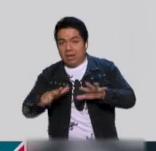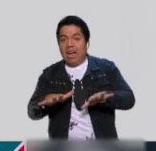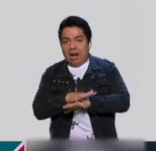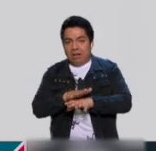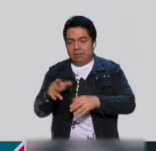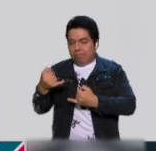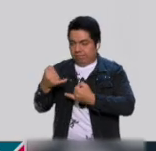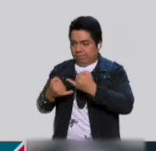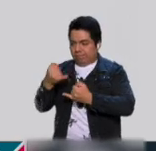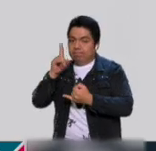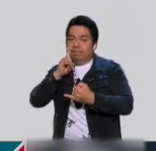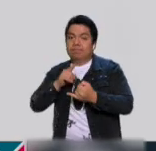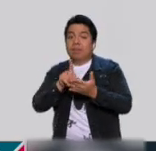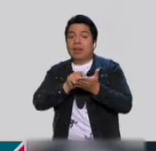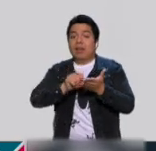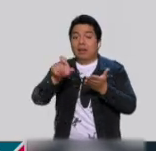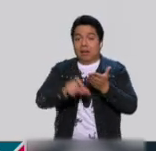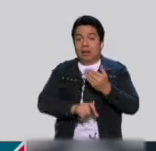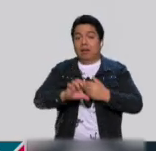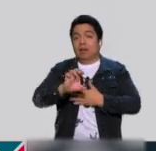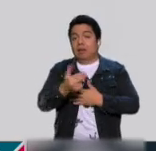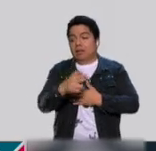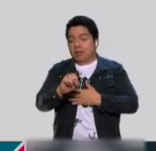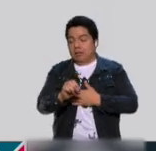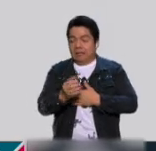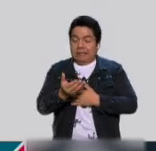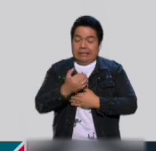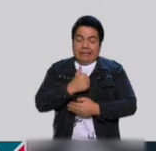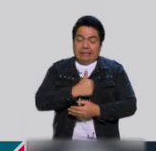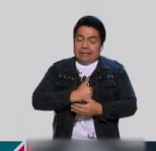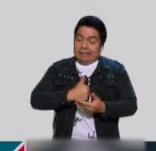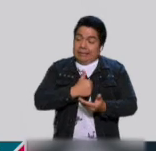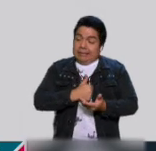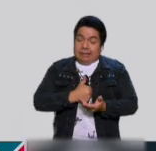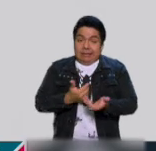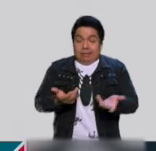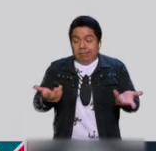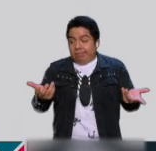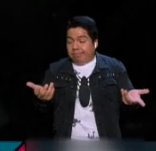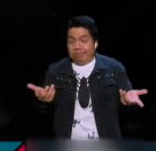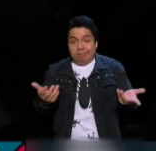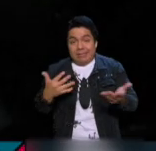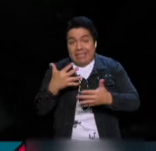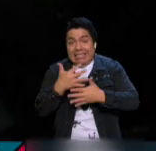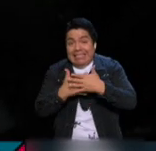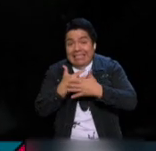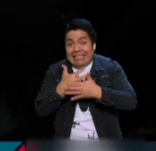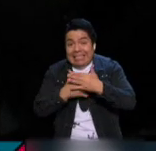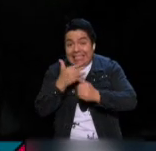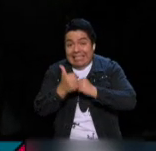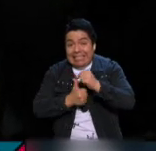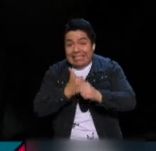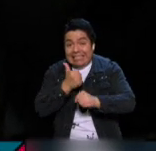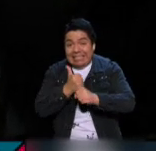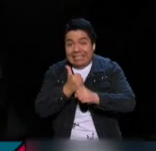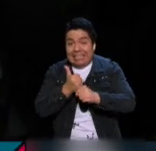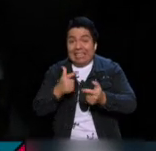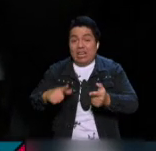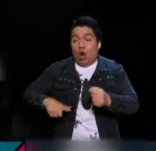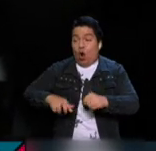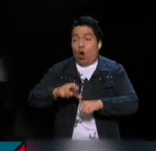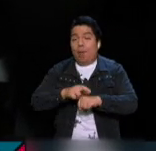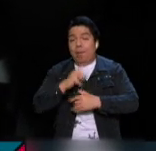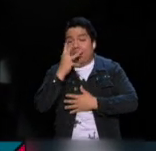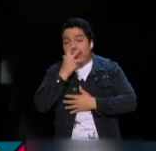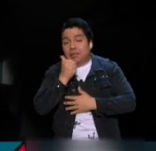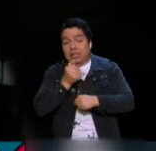jueza. En su cuenta de X, Cacho lamentó que Ortuño haya retirado el esfuerzo de 15 años contra el llamado Gober Precioso, acusado de